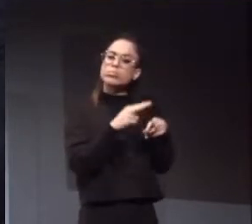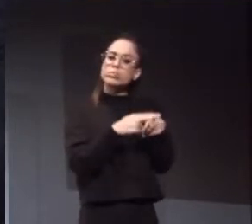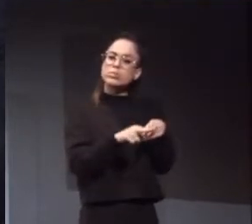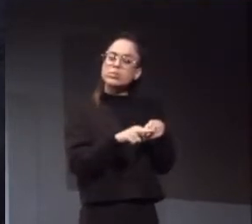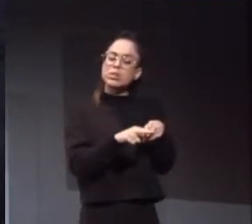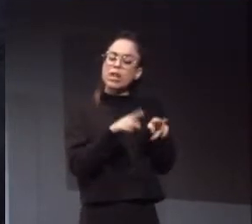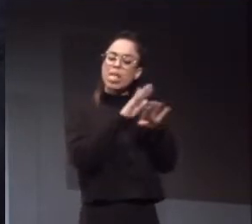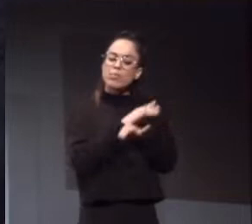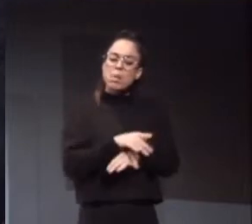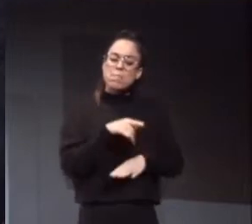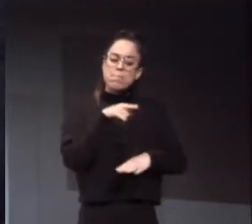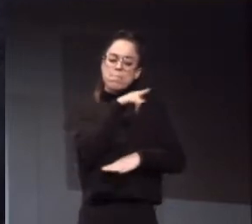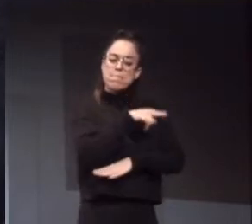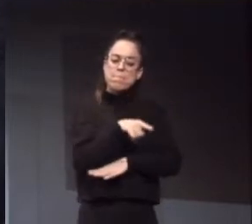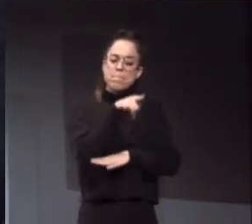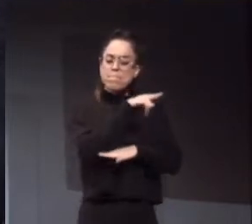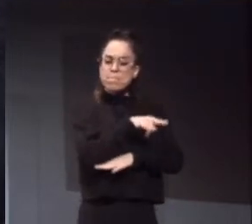vuelto verdaderamente